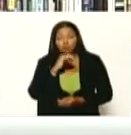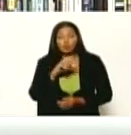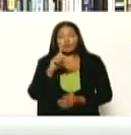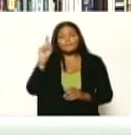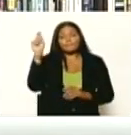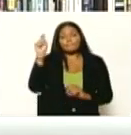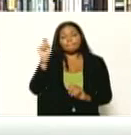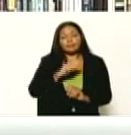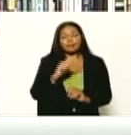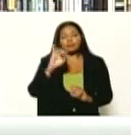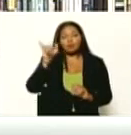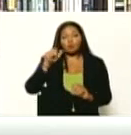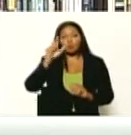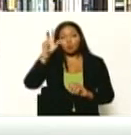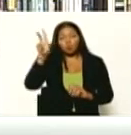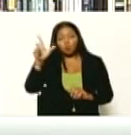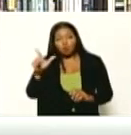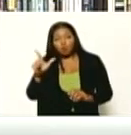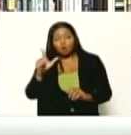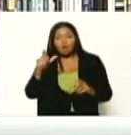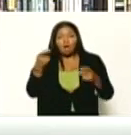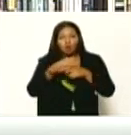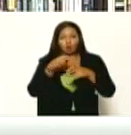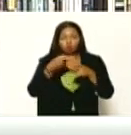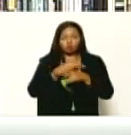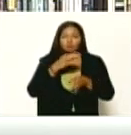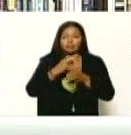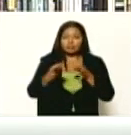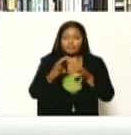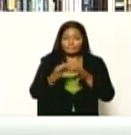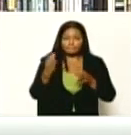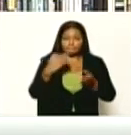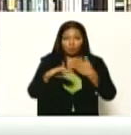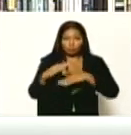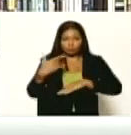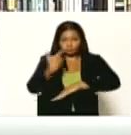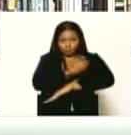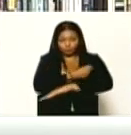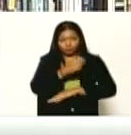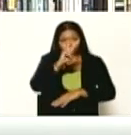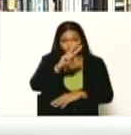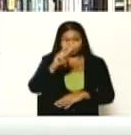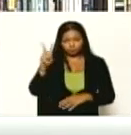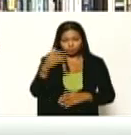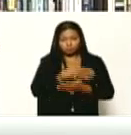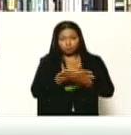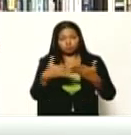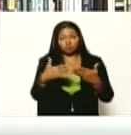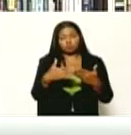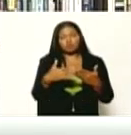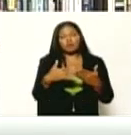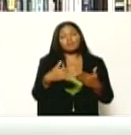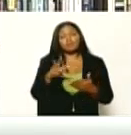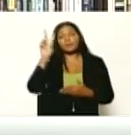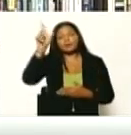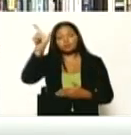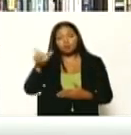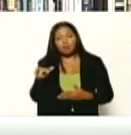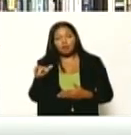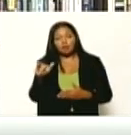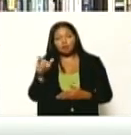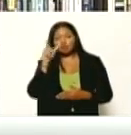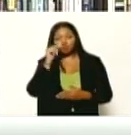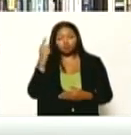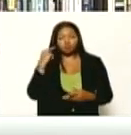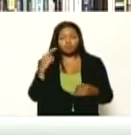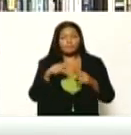julio, agosto y septiembre, vamos a la vacunación de 22 millones de venezolanos y venezolanas.